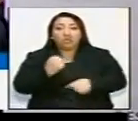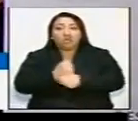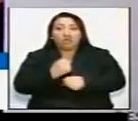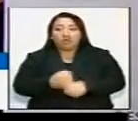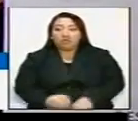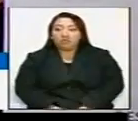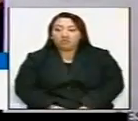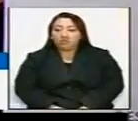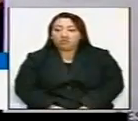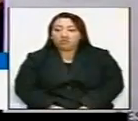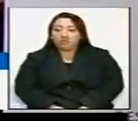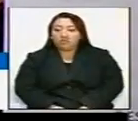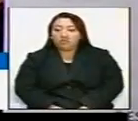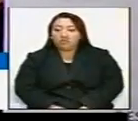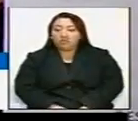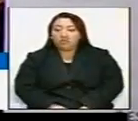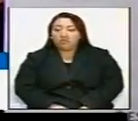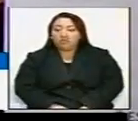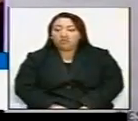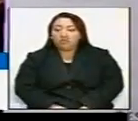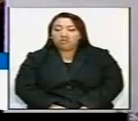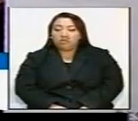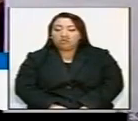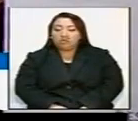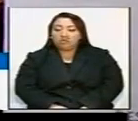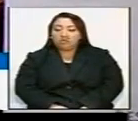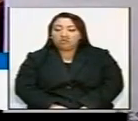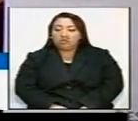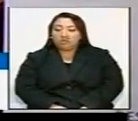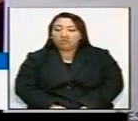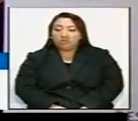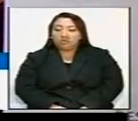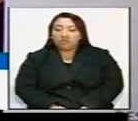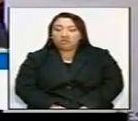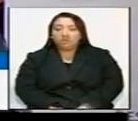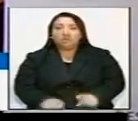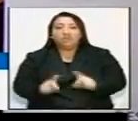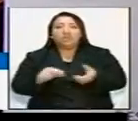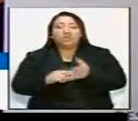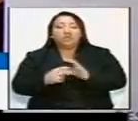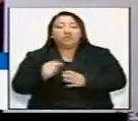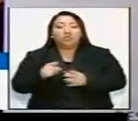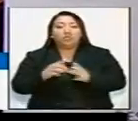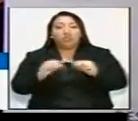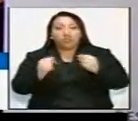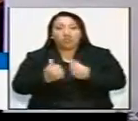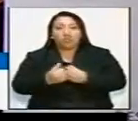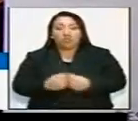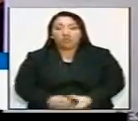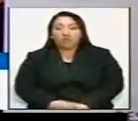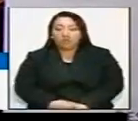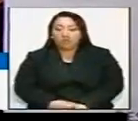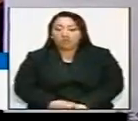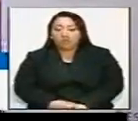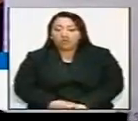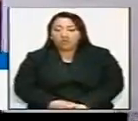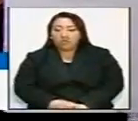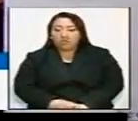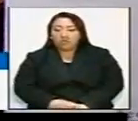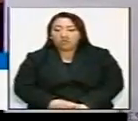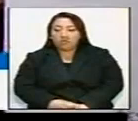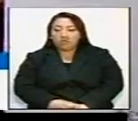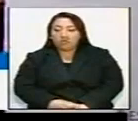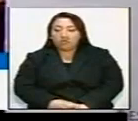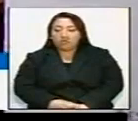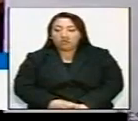también tener un tiempo adecuado y también diferentes intentos, lo que también se llama es una plataforma de salida.